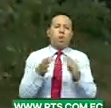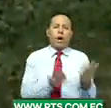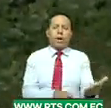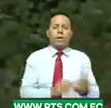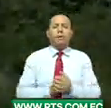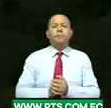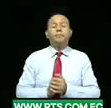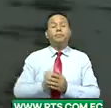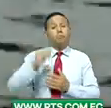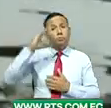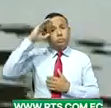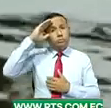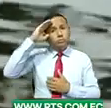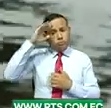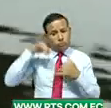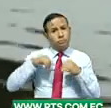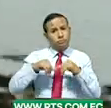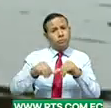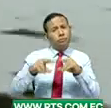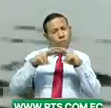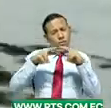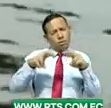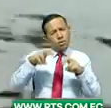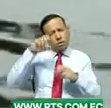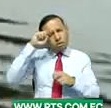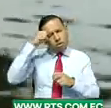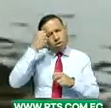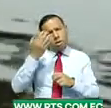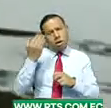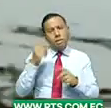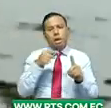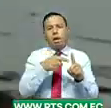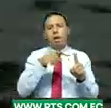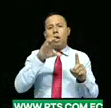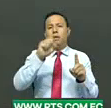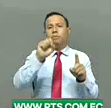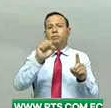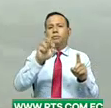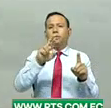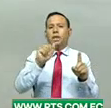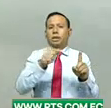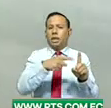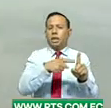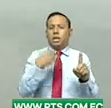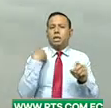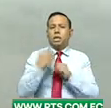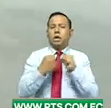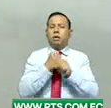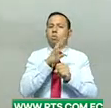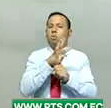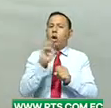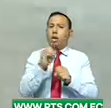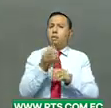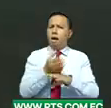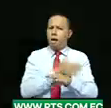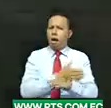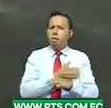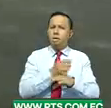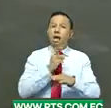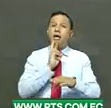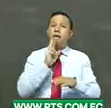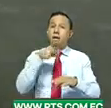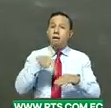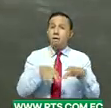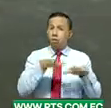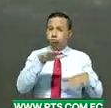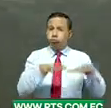DINASET prosiguió con las investigaciones tras el hallazgo del cadáver de César Apupalo del Rosario, de 40 años de edad, quien fue encontrado flotando en el